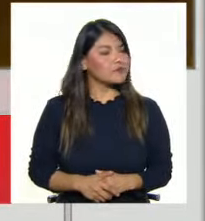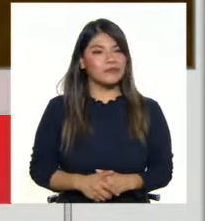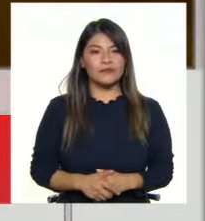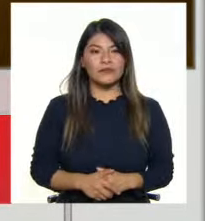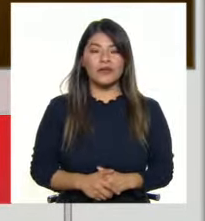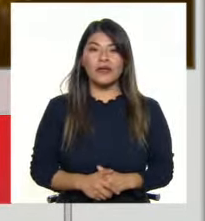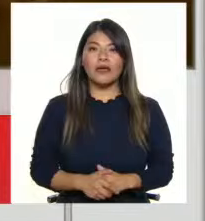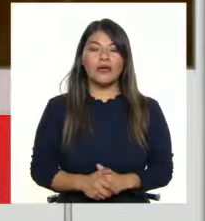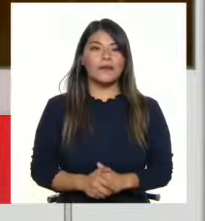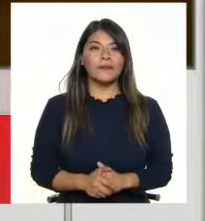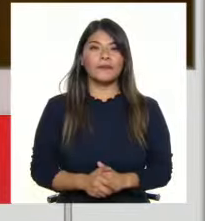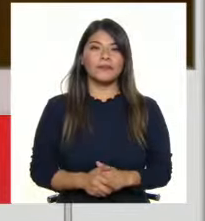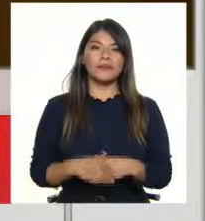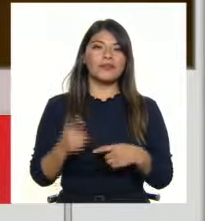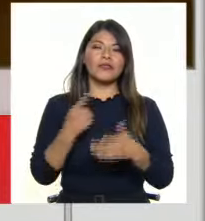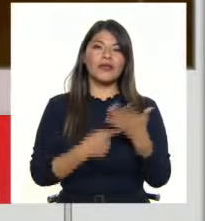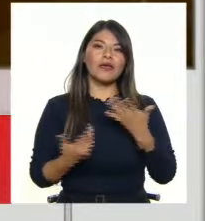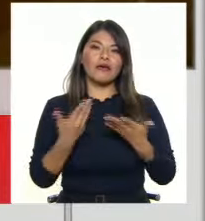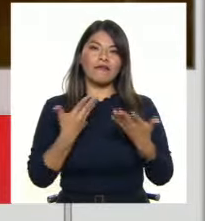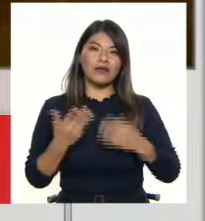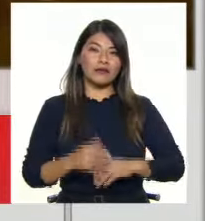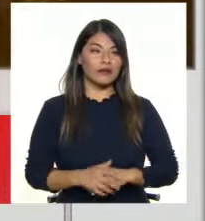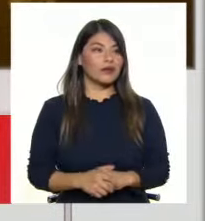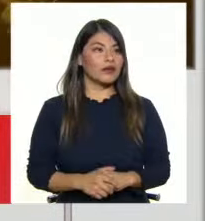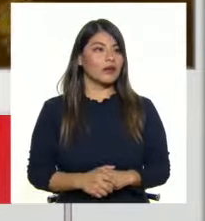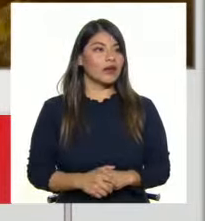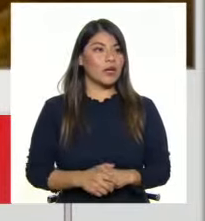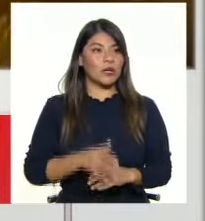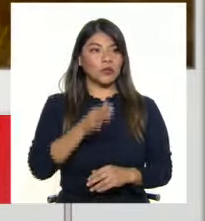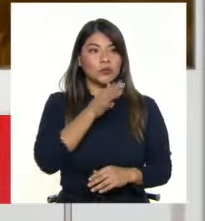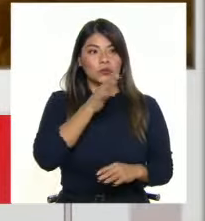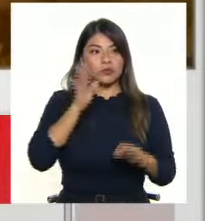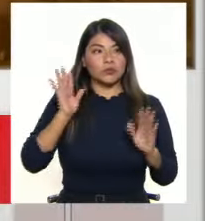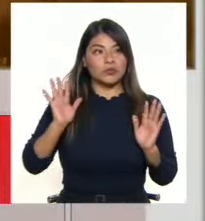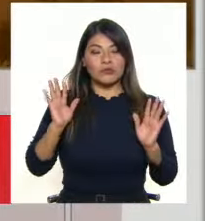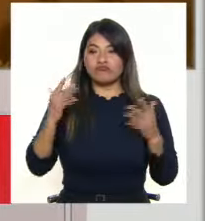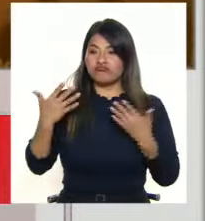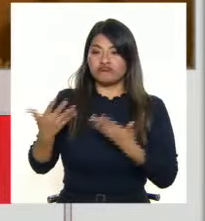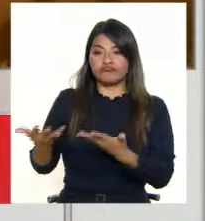Sí, bueno, yo no me pienso detener, no soy una persona que se da por vencida.